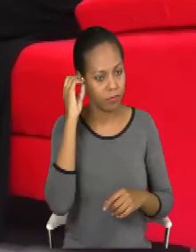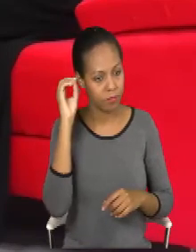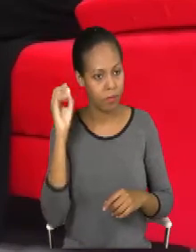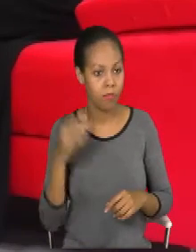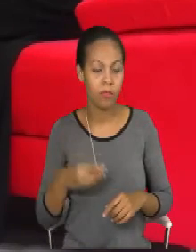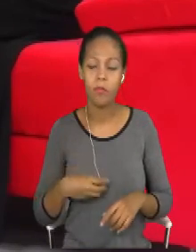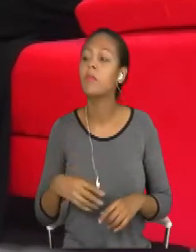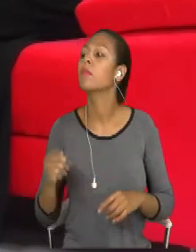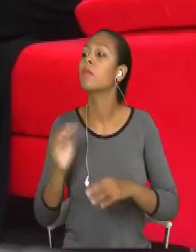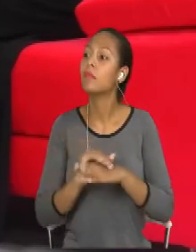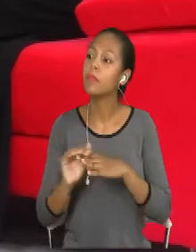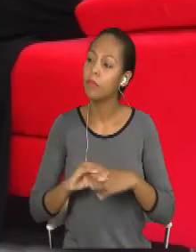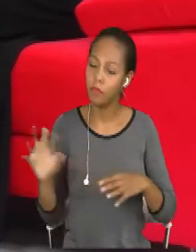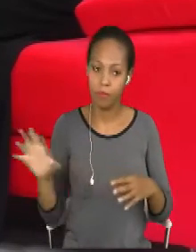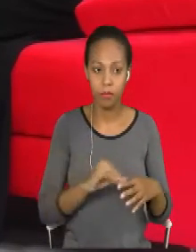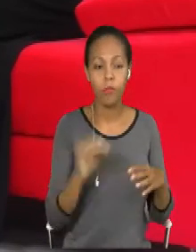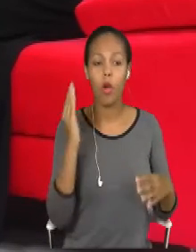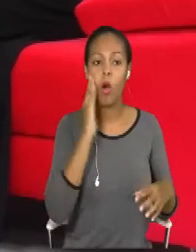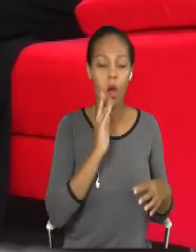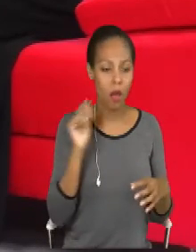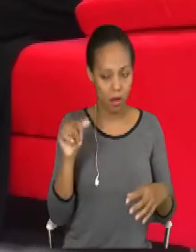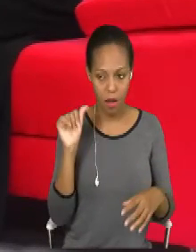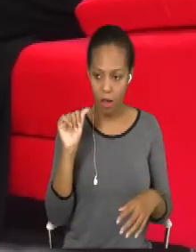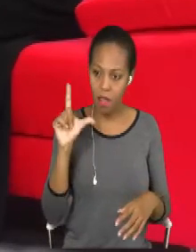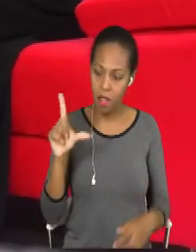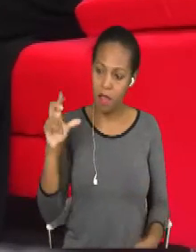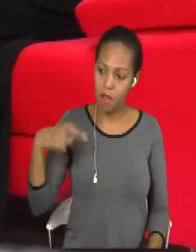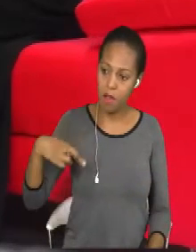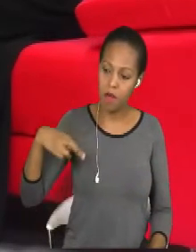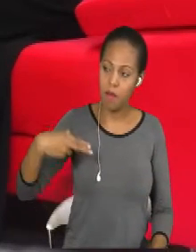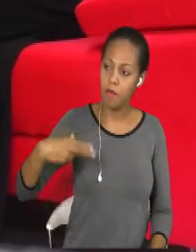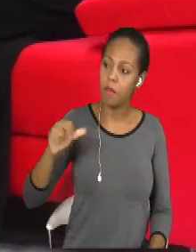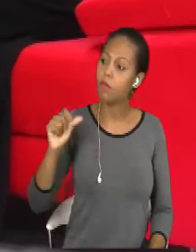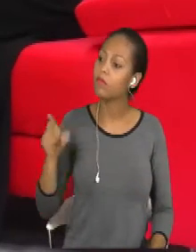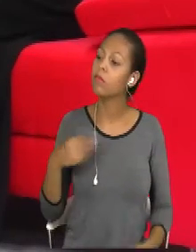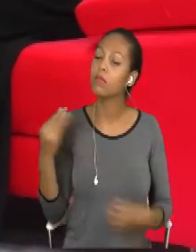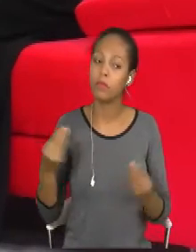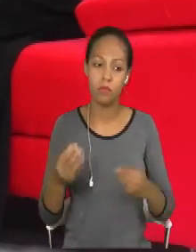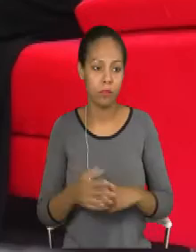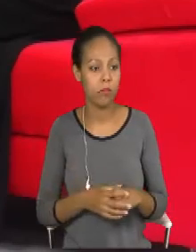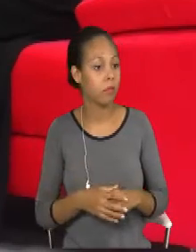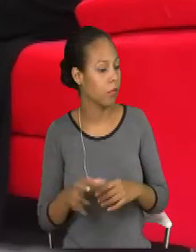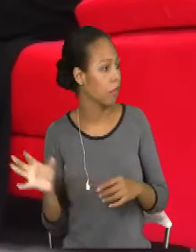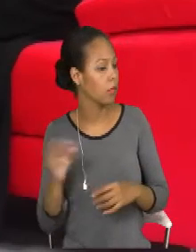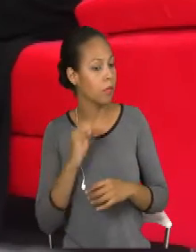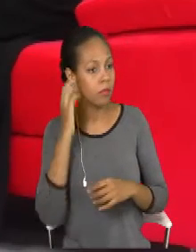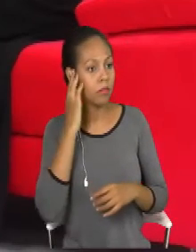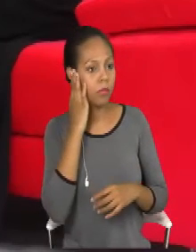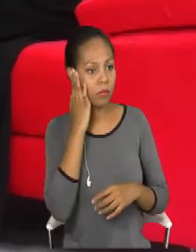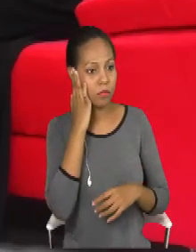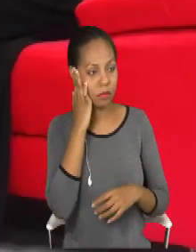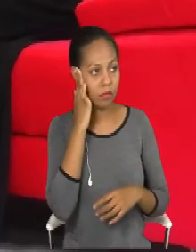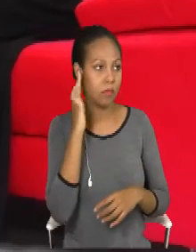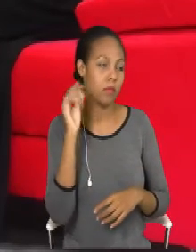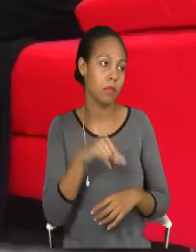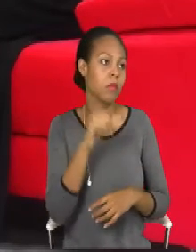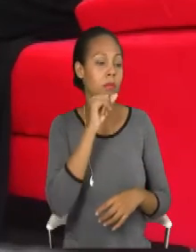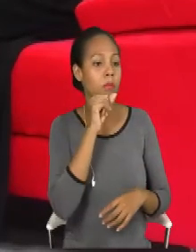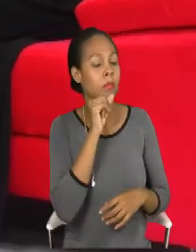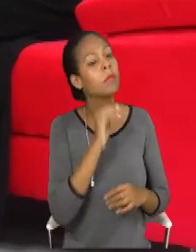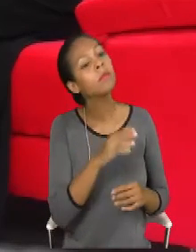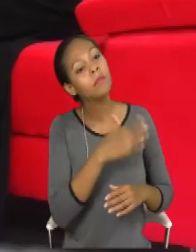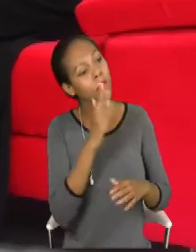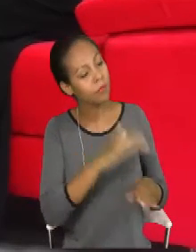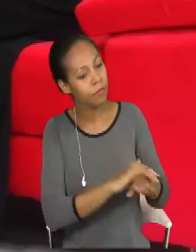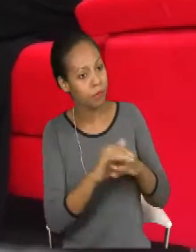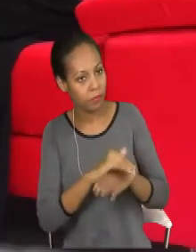jóvenes que quieran hacer parte de Alfa aquí en Barranca Bermeja. Bueno, jóvenes de Barranca Bermeja, y a ustedes también los invitamos a Alfa, pues